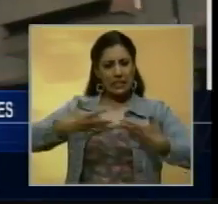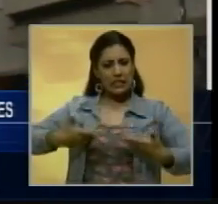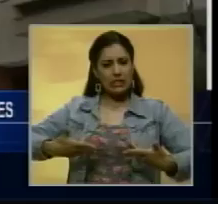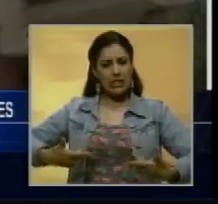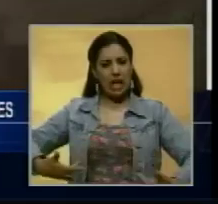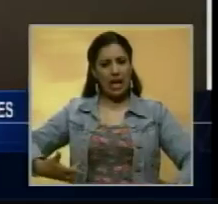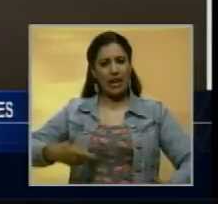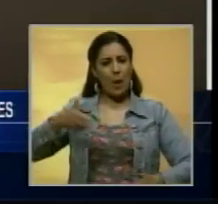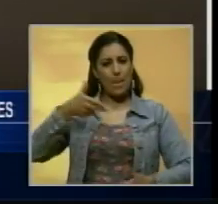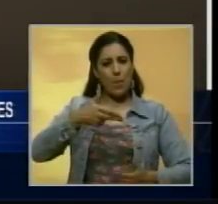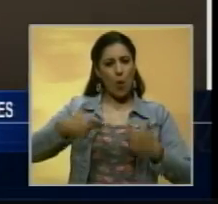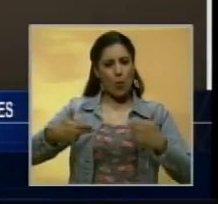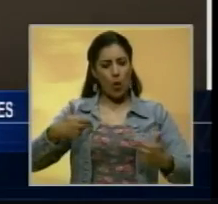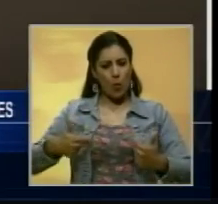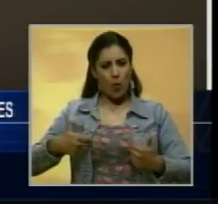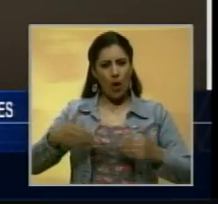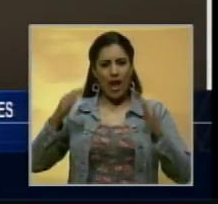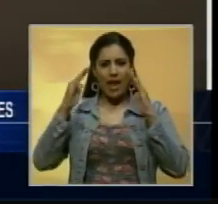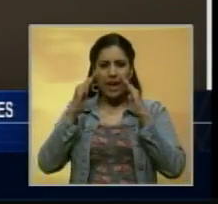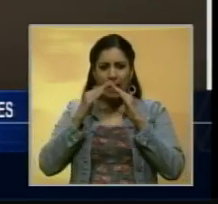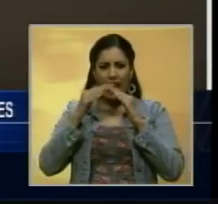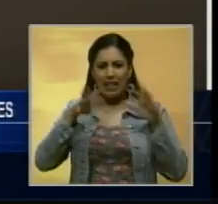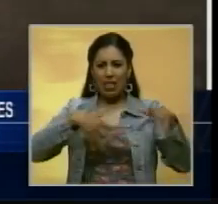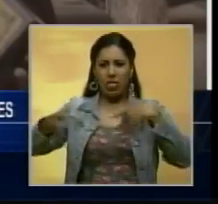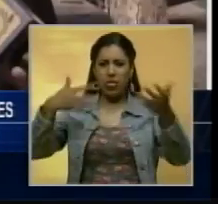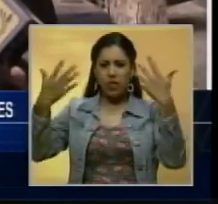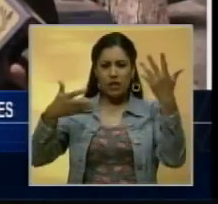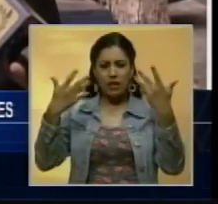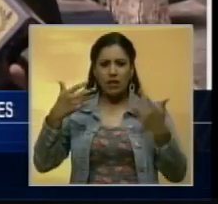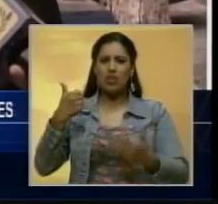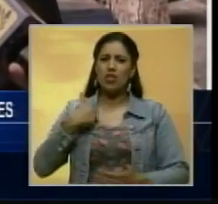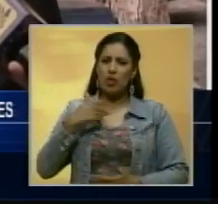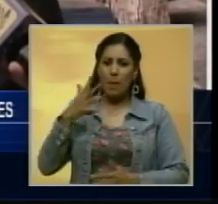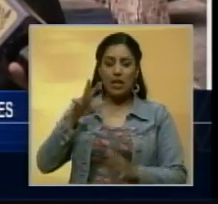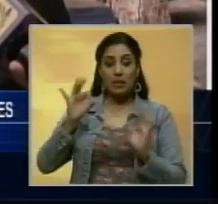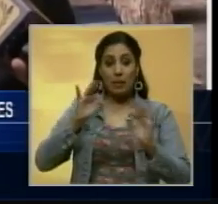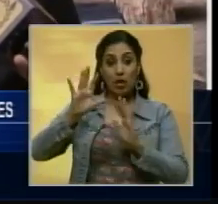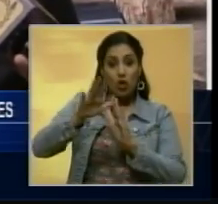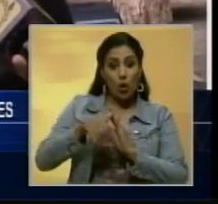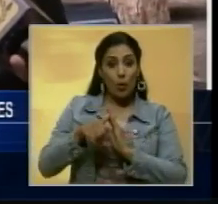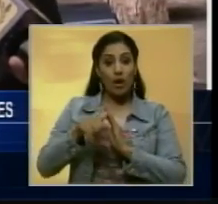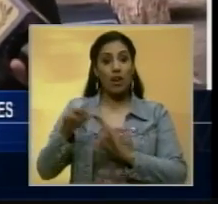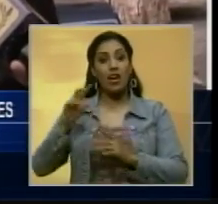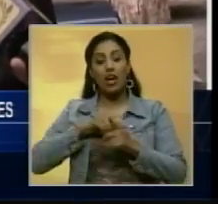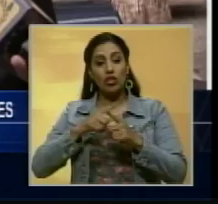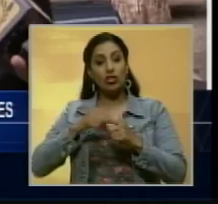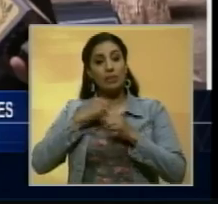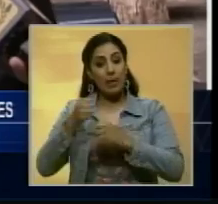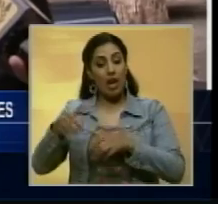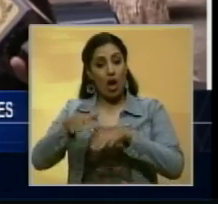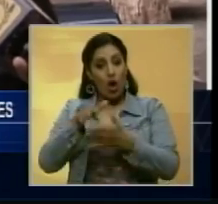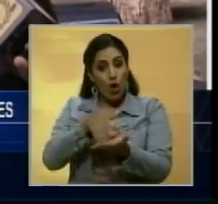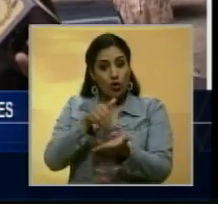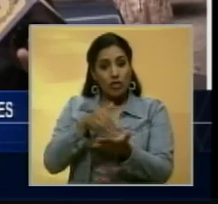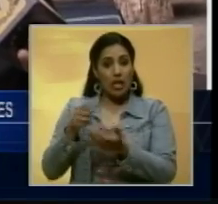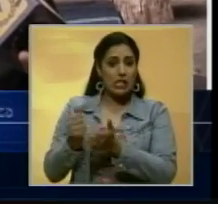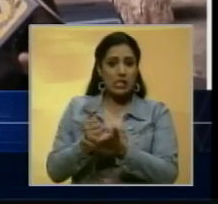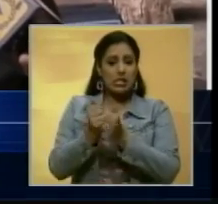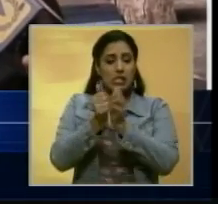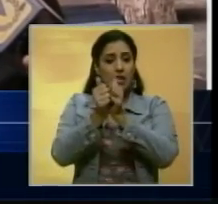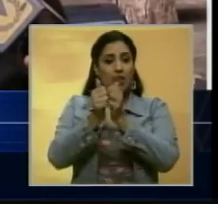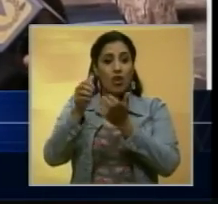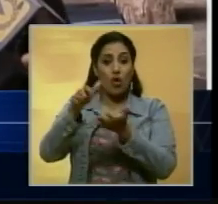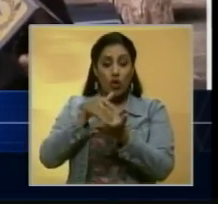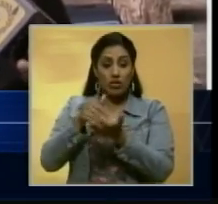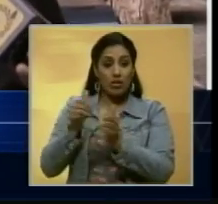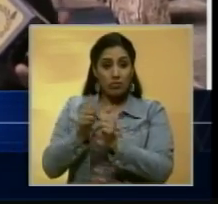ensangrentado con varios tiros y la vivienda desordenada. Yo dije, a lo mejor se metieron a robar, y entonces esperé la conserje y la conserje subió conmigo. Cuando la